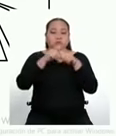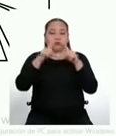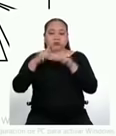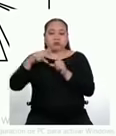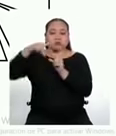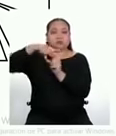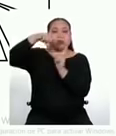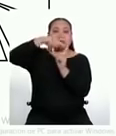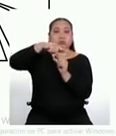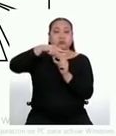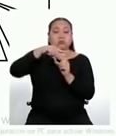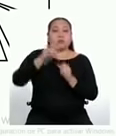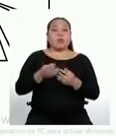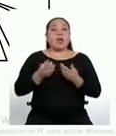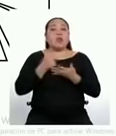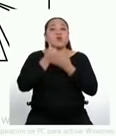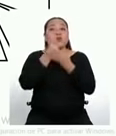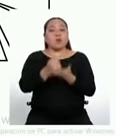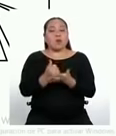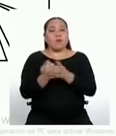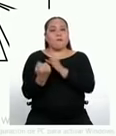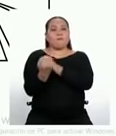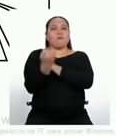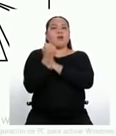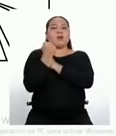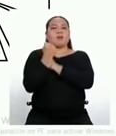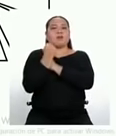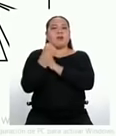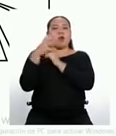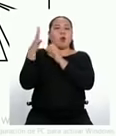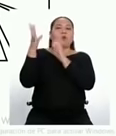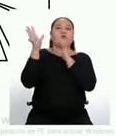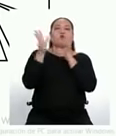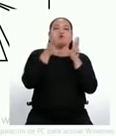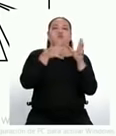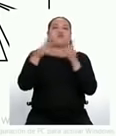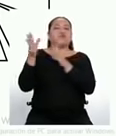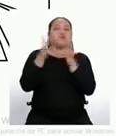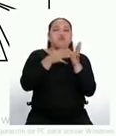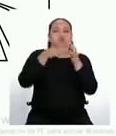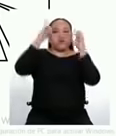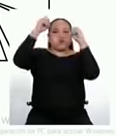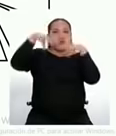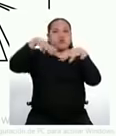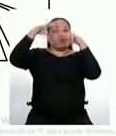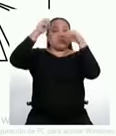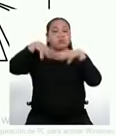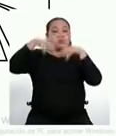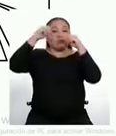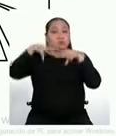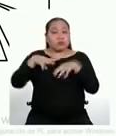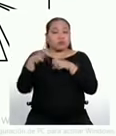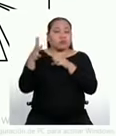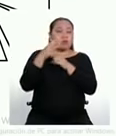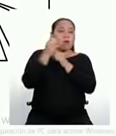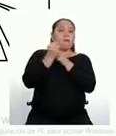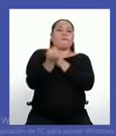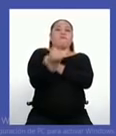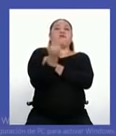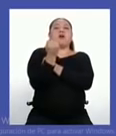le permite tener la fortaleza para resistir la fuerza de la lluvia o también la fuerza de los vientos.